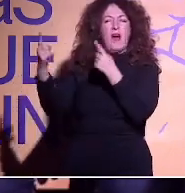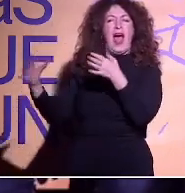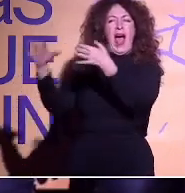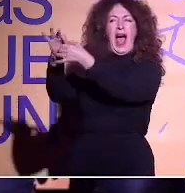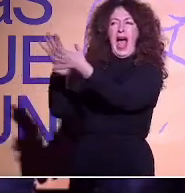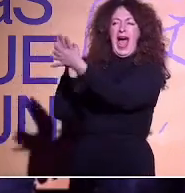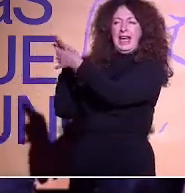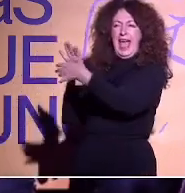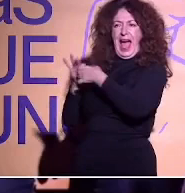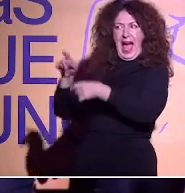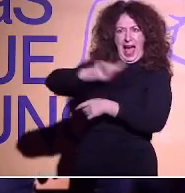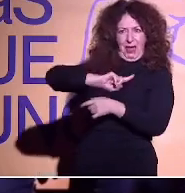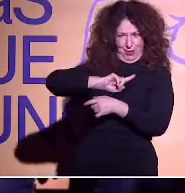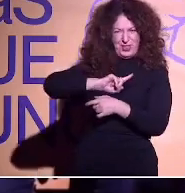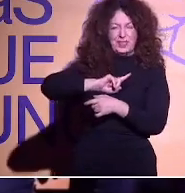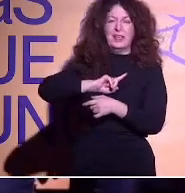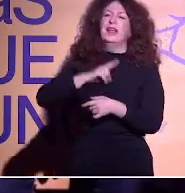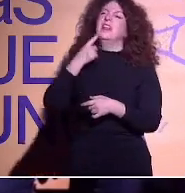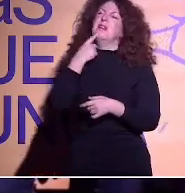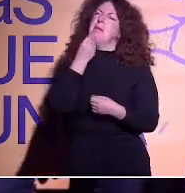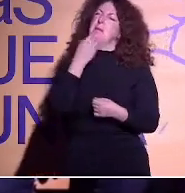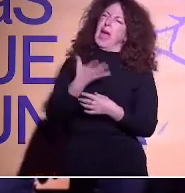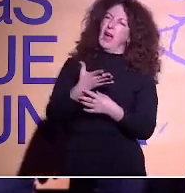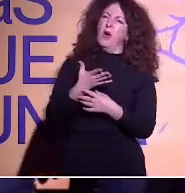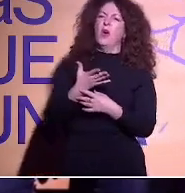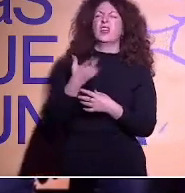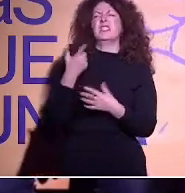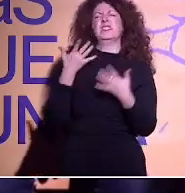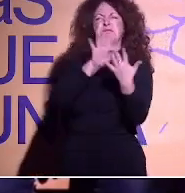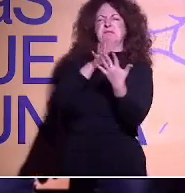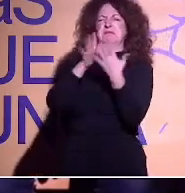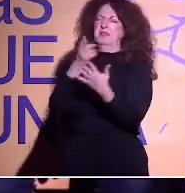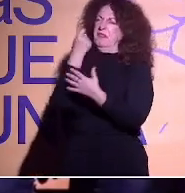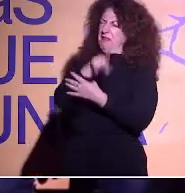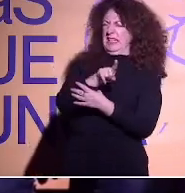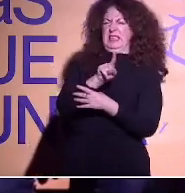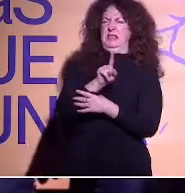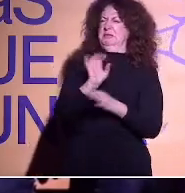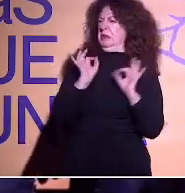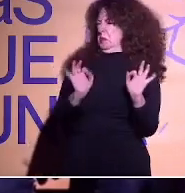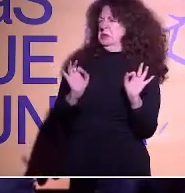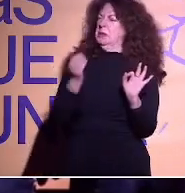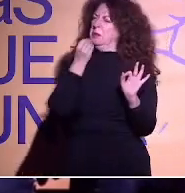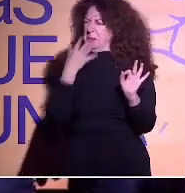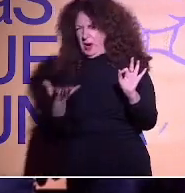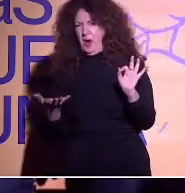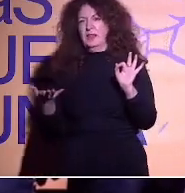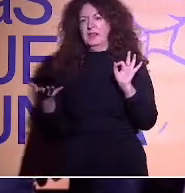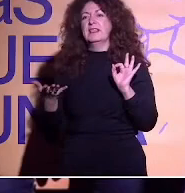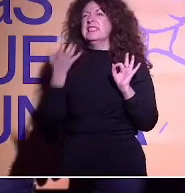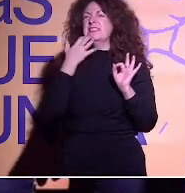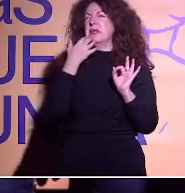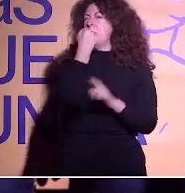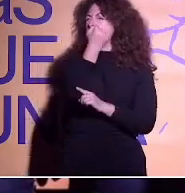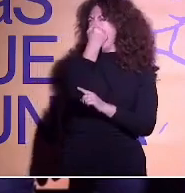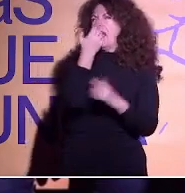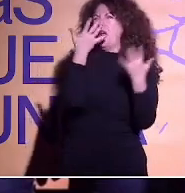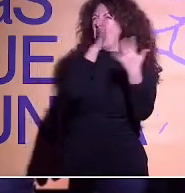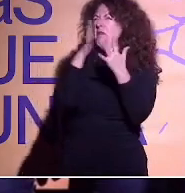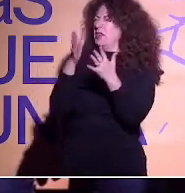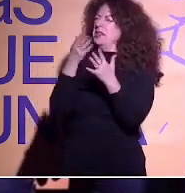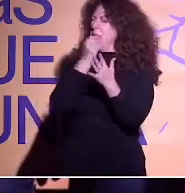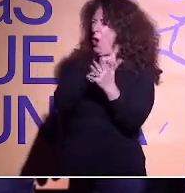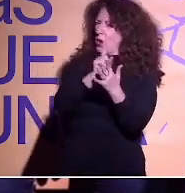nuestros compañeros de que se vive bastante mejor si no confrontas con el poder de que si no confrontas con el poder te